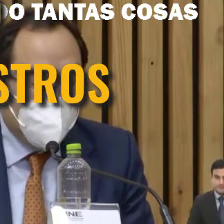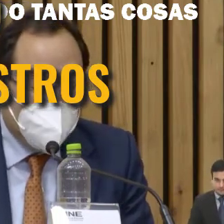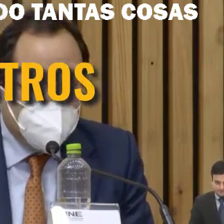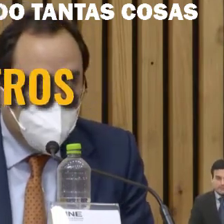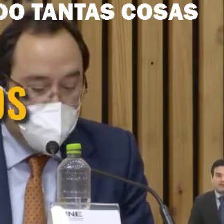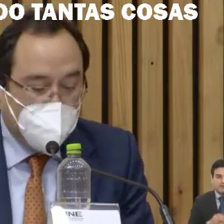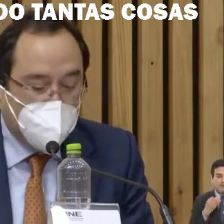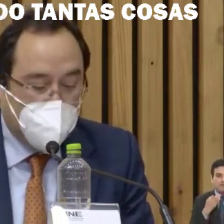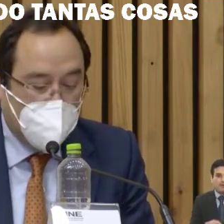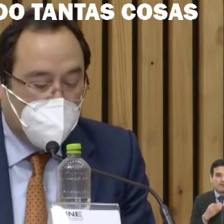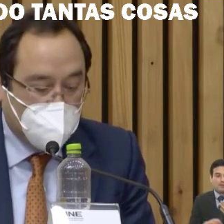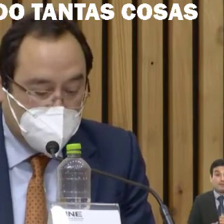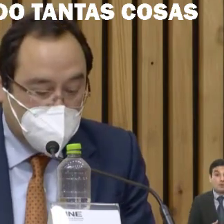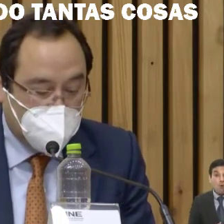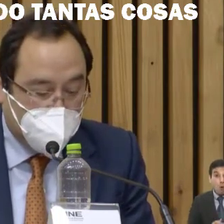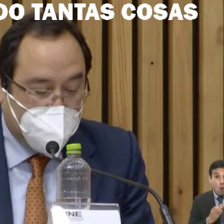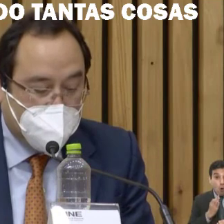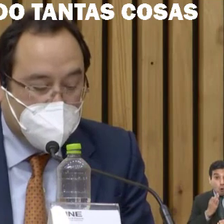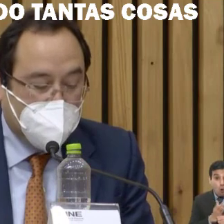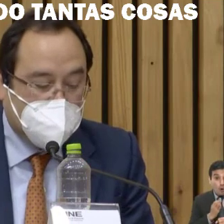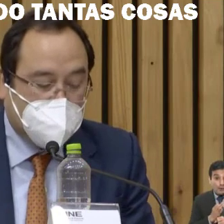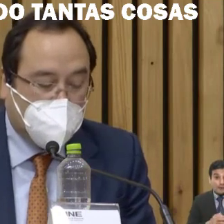presidente del INE